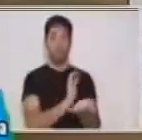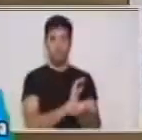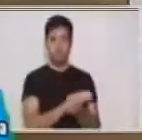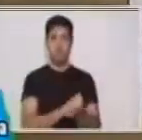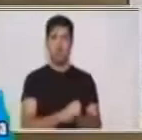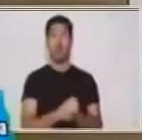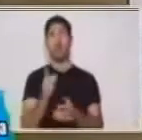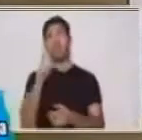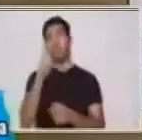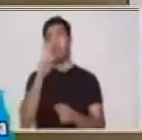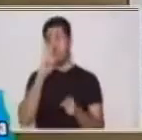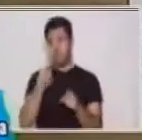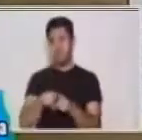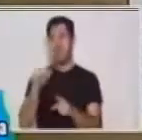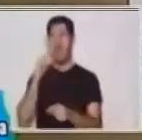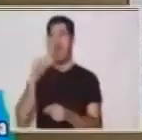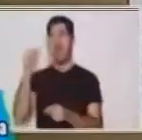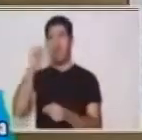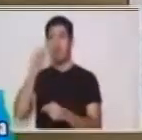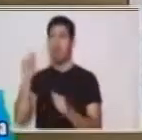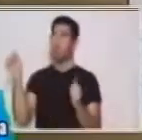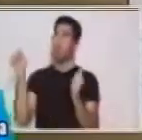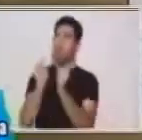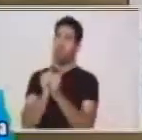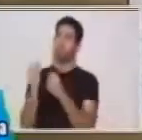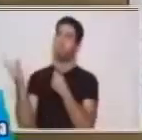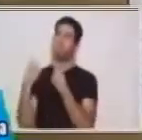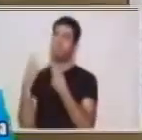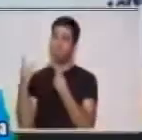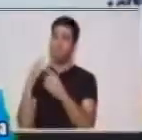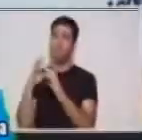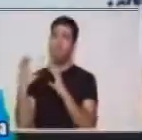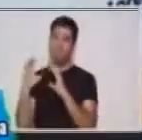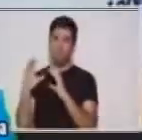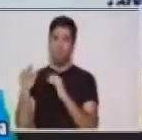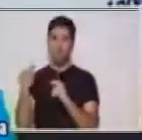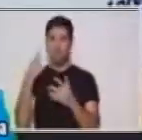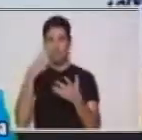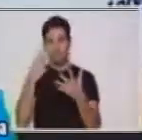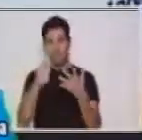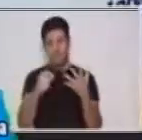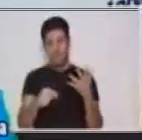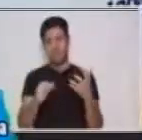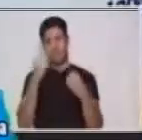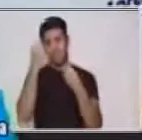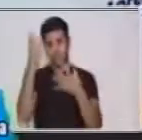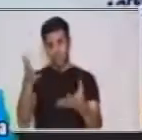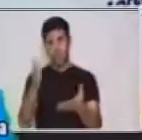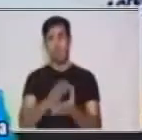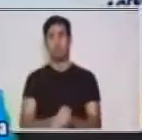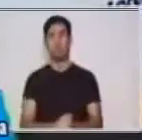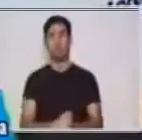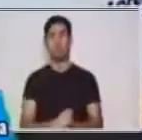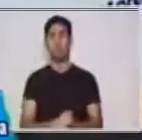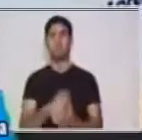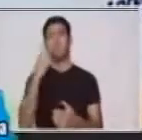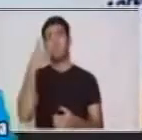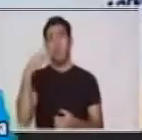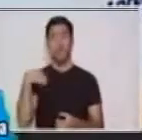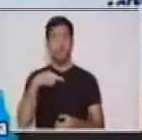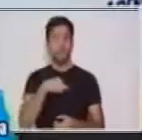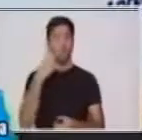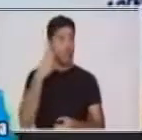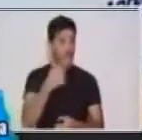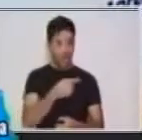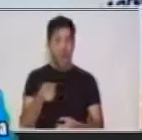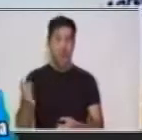una persona adulta esté recibiendo y revisando tu información para ver qué tanto